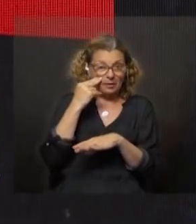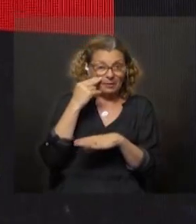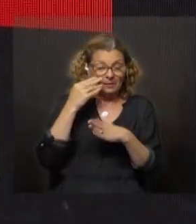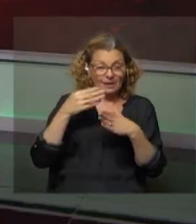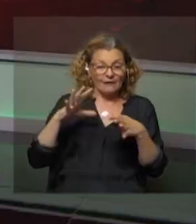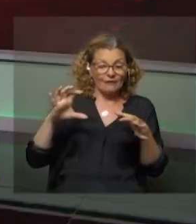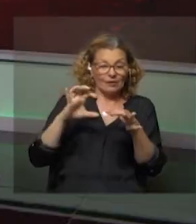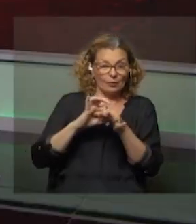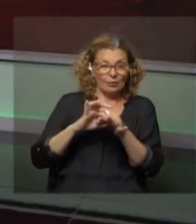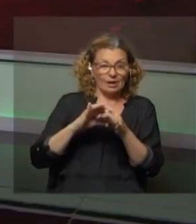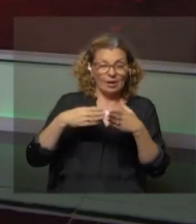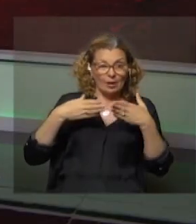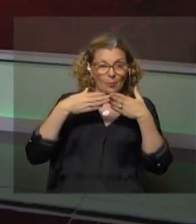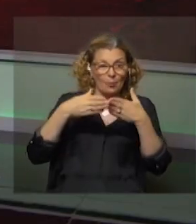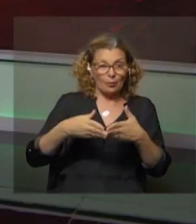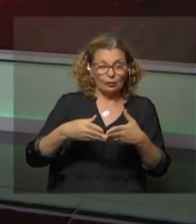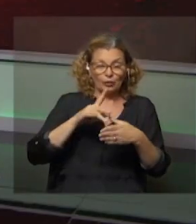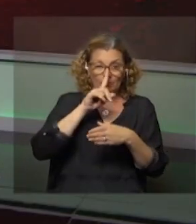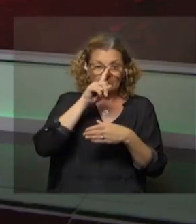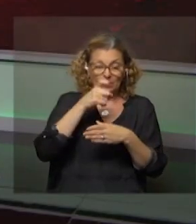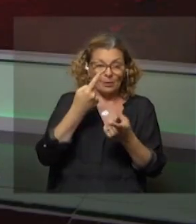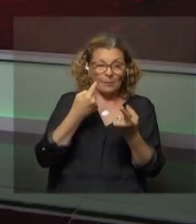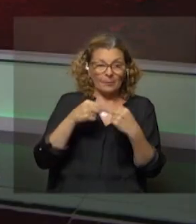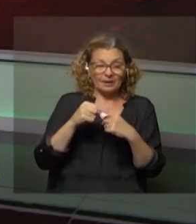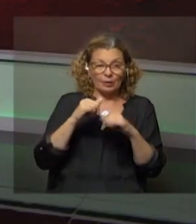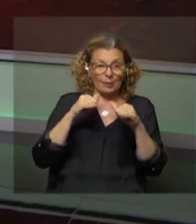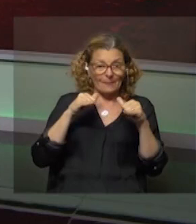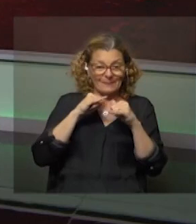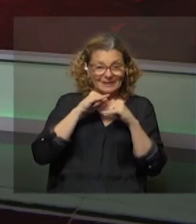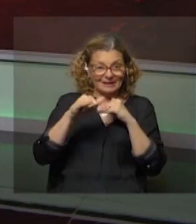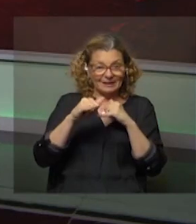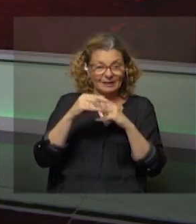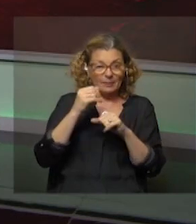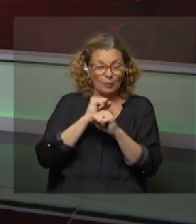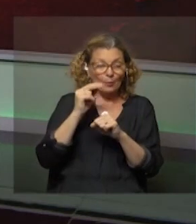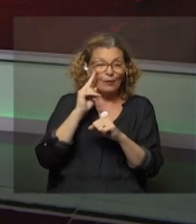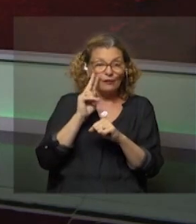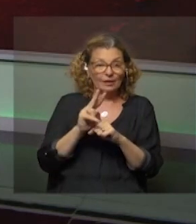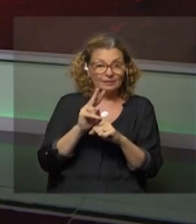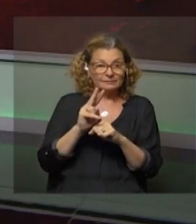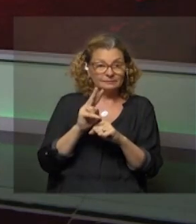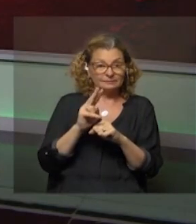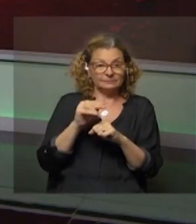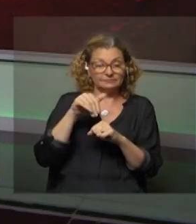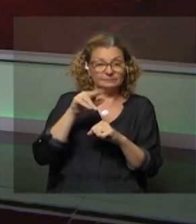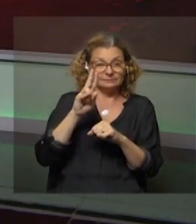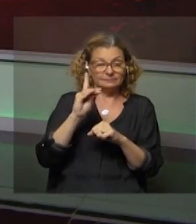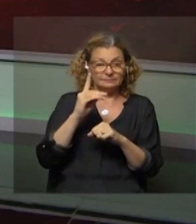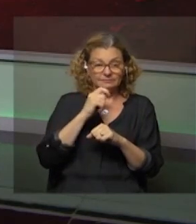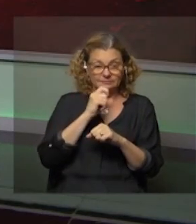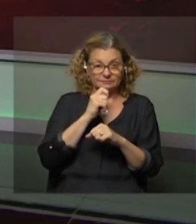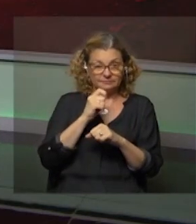vinculada al puerto de Montevideo pero en los mensajes que se pueden acceder y que accedió también MB de noticias